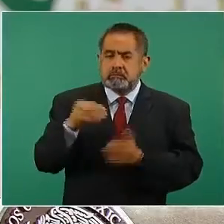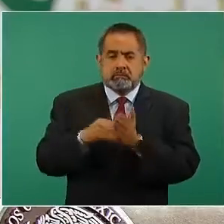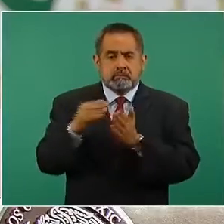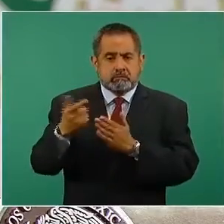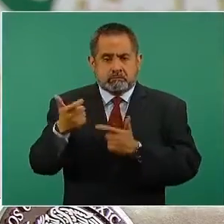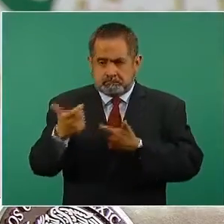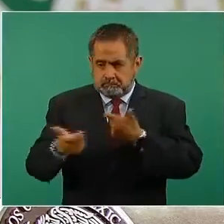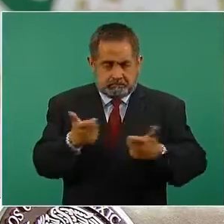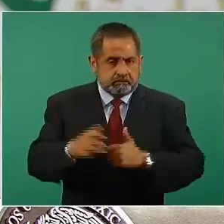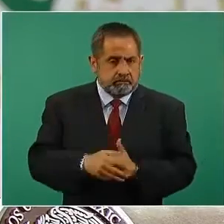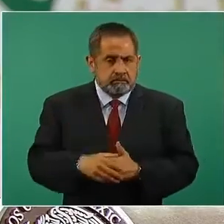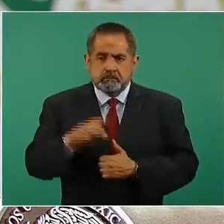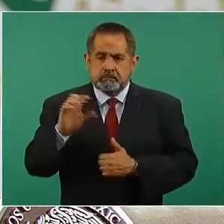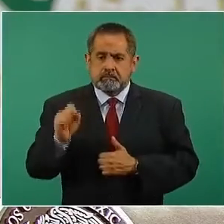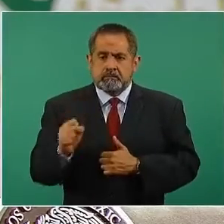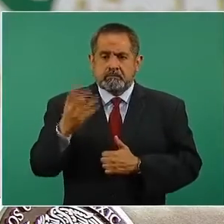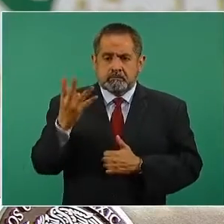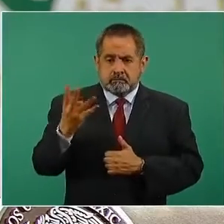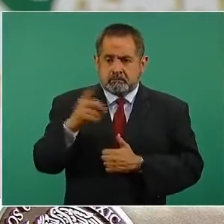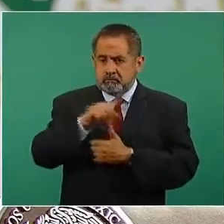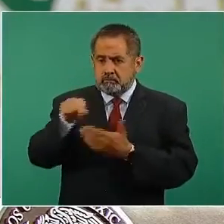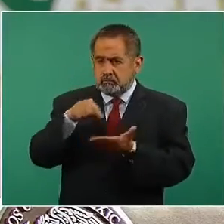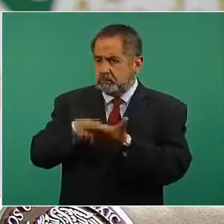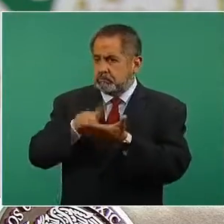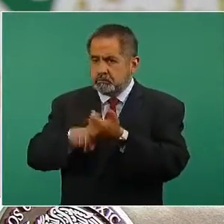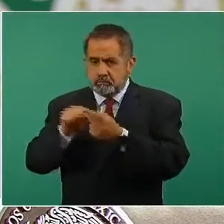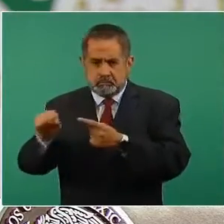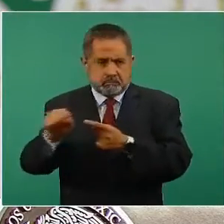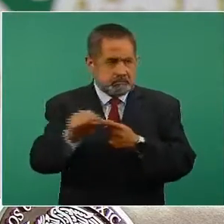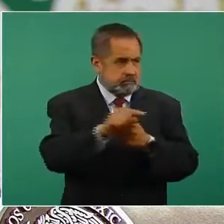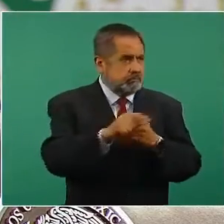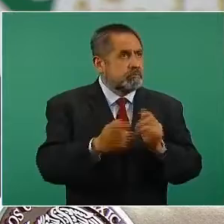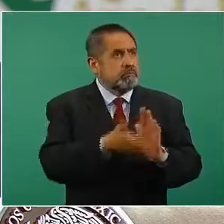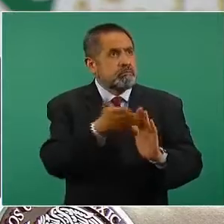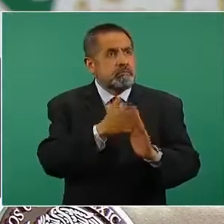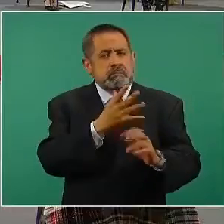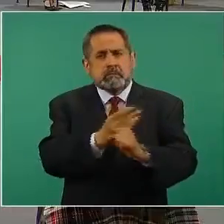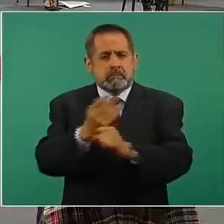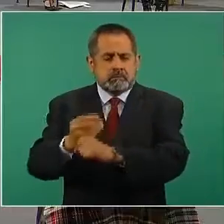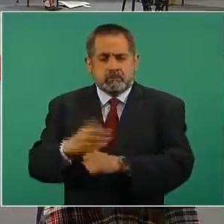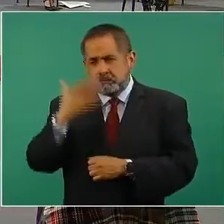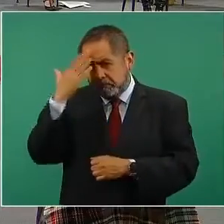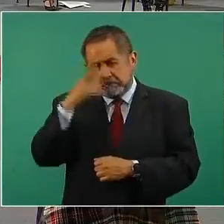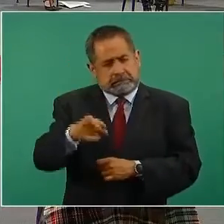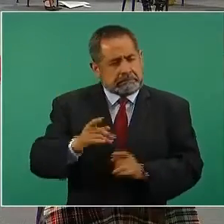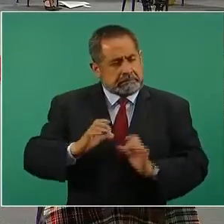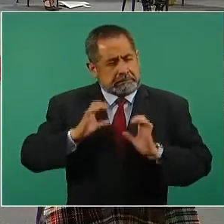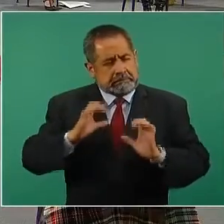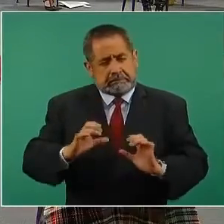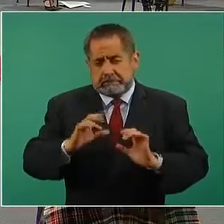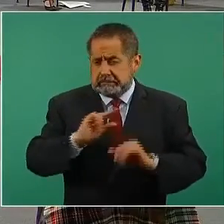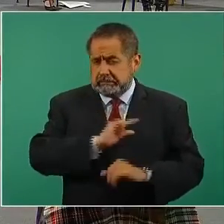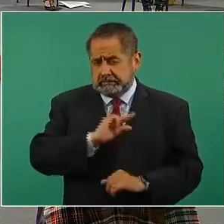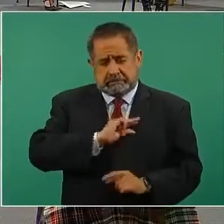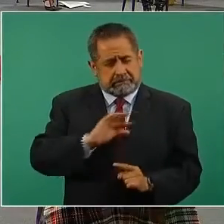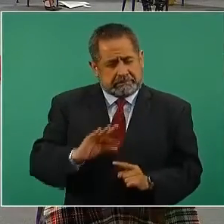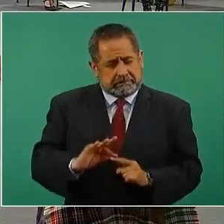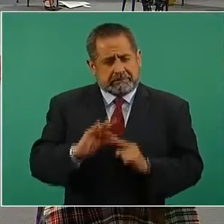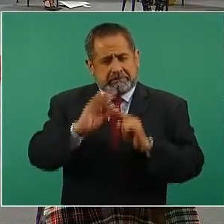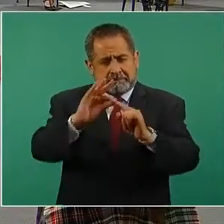y tenemos 64 obras contratadas. Como saben, este es un proceso artesanal que requiere un